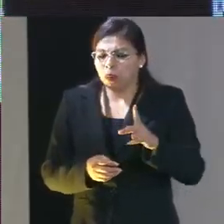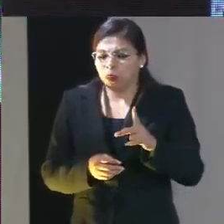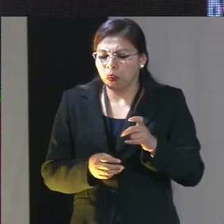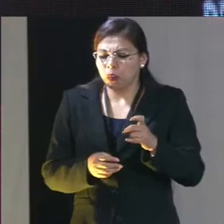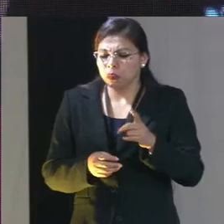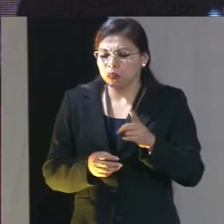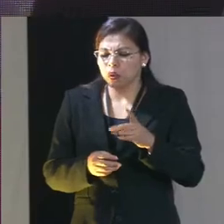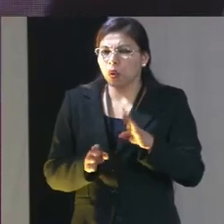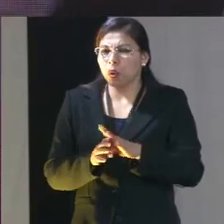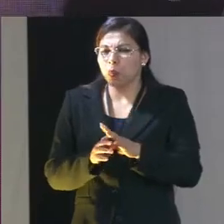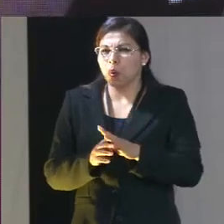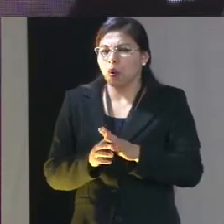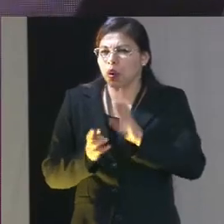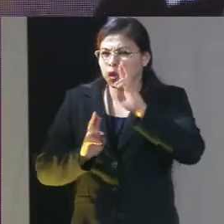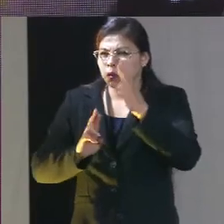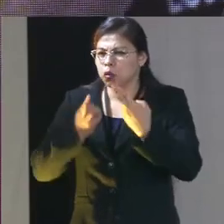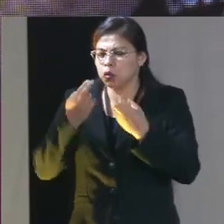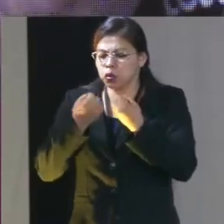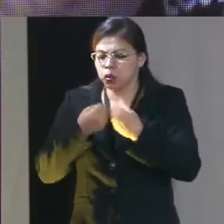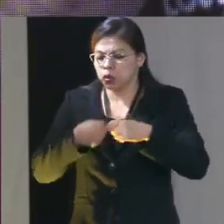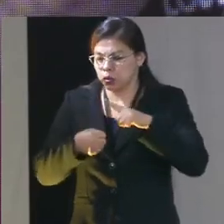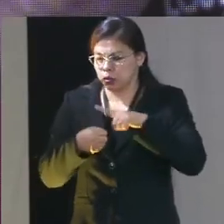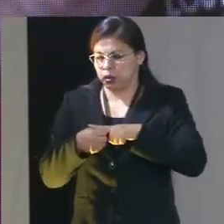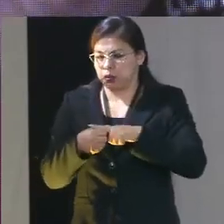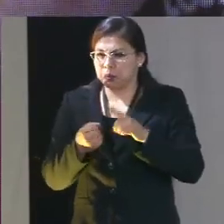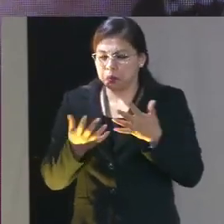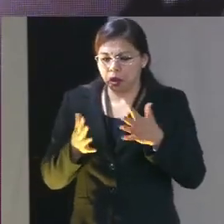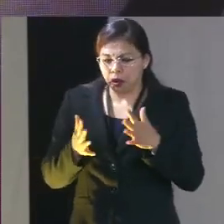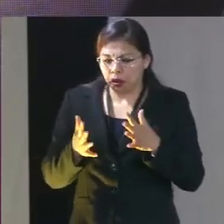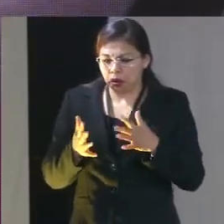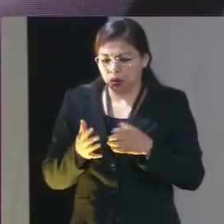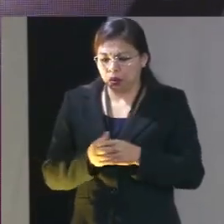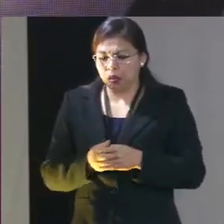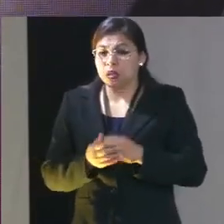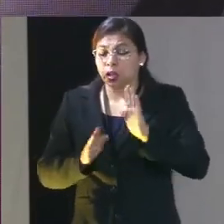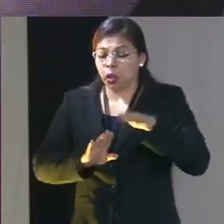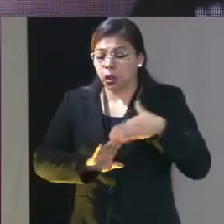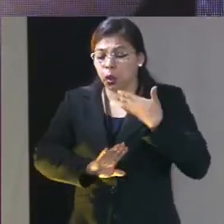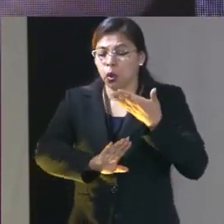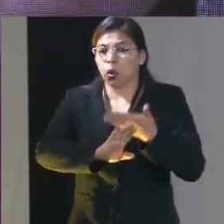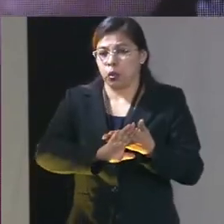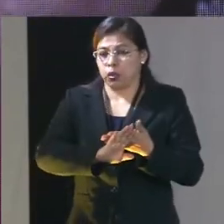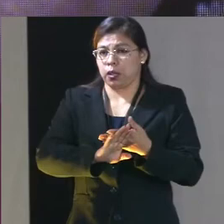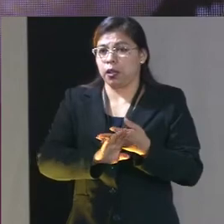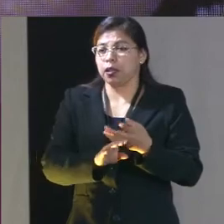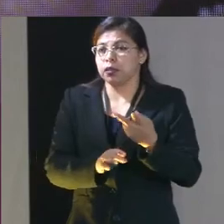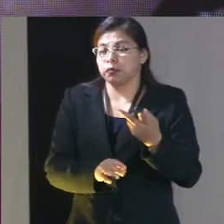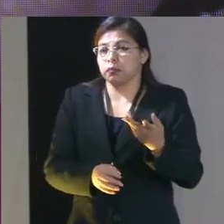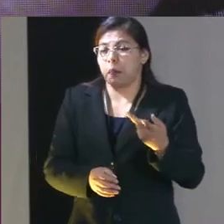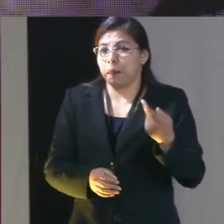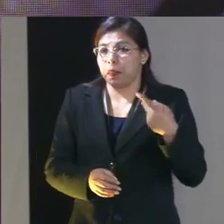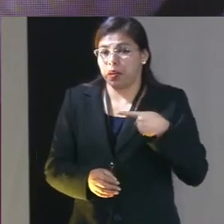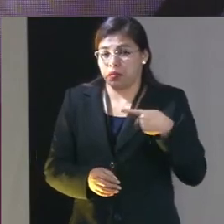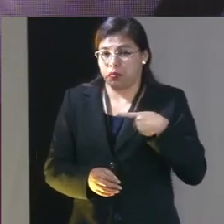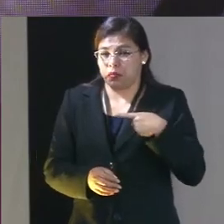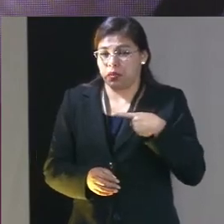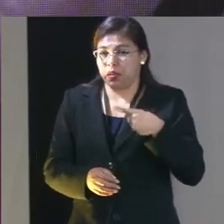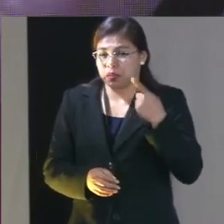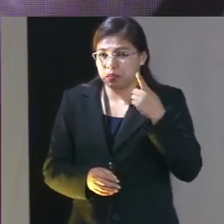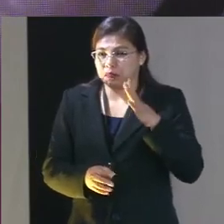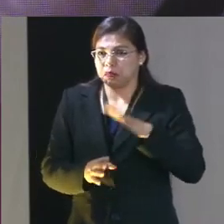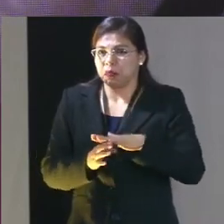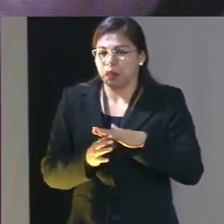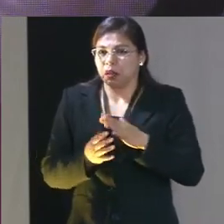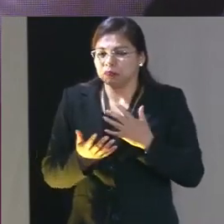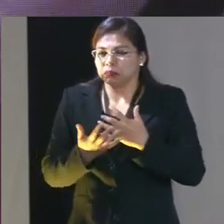casi una revolución social, dice don Friedrich Katz, en contra de los poderosos de la Náhuac.